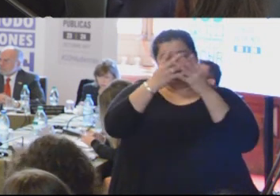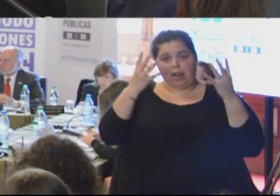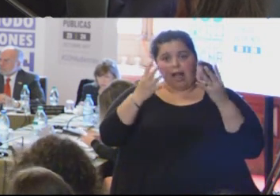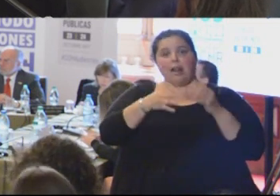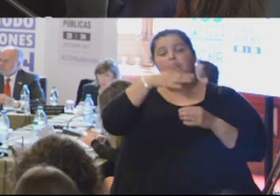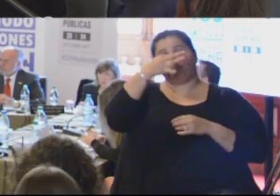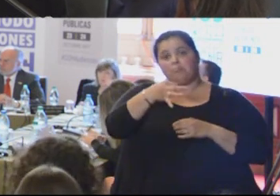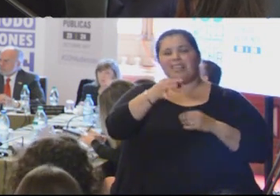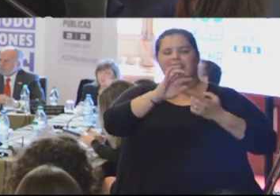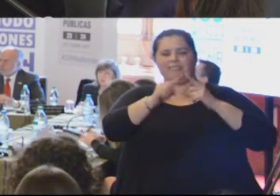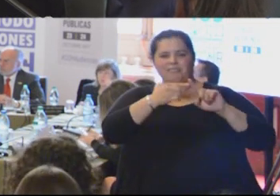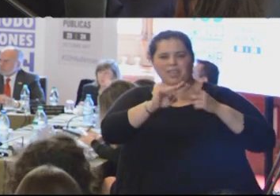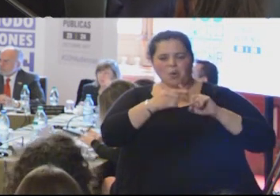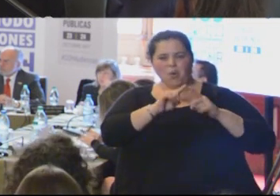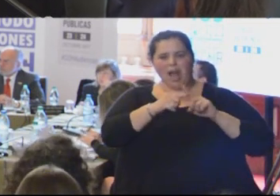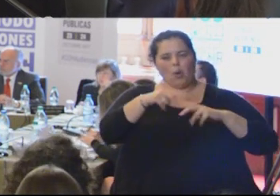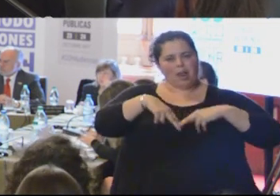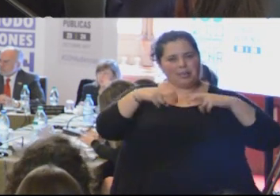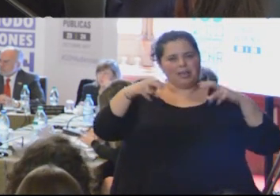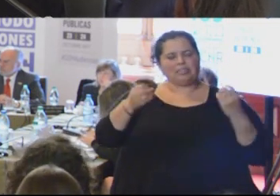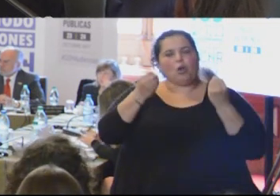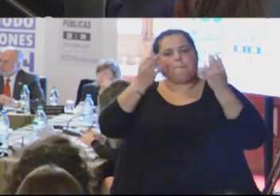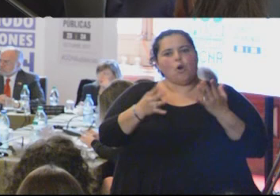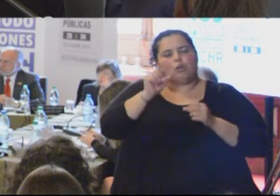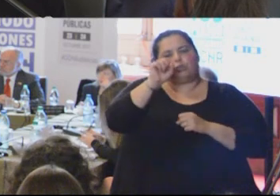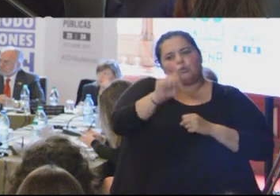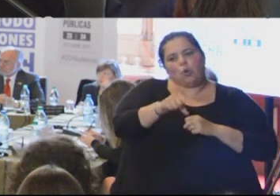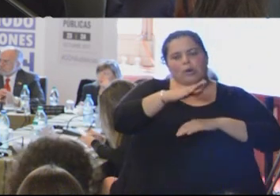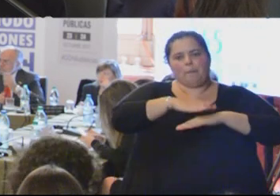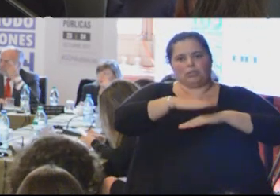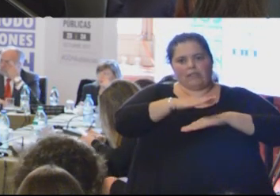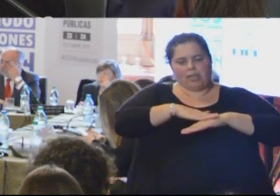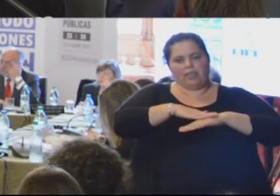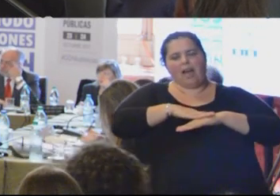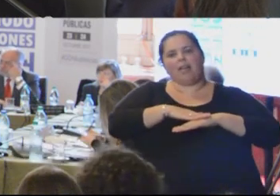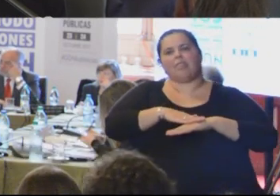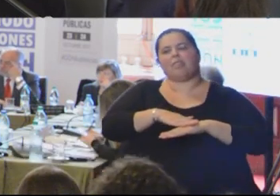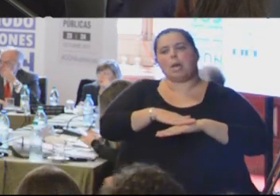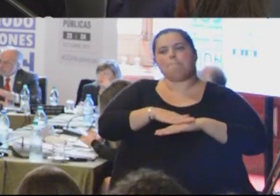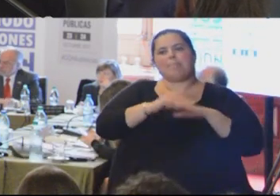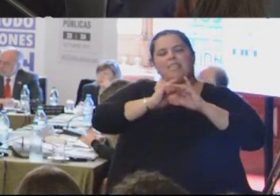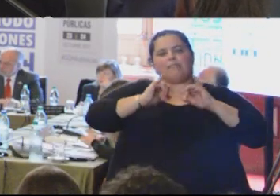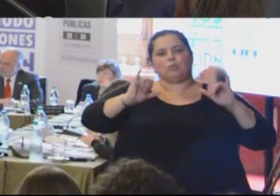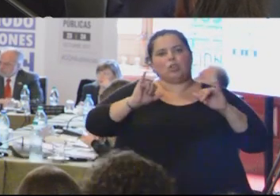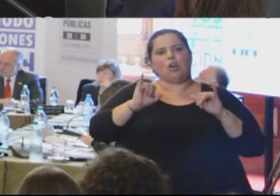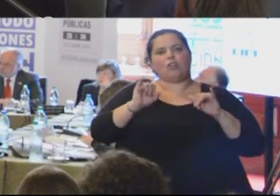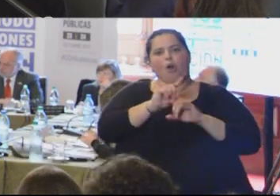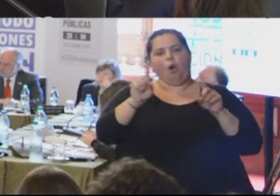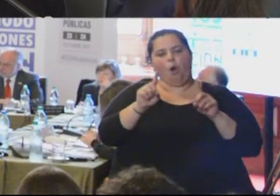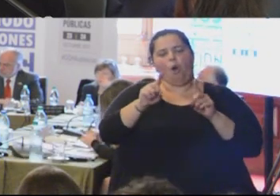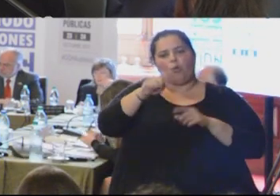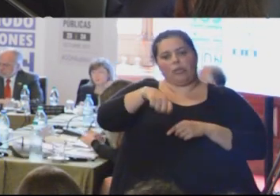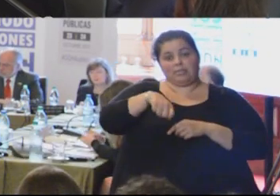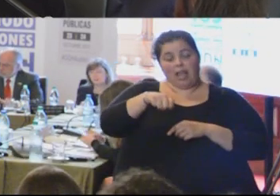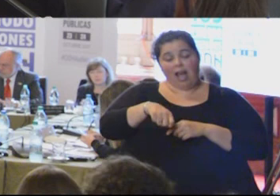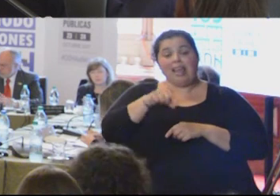la investigación que lamentaba precisamente por su responsable del tema del máximo de ejecuciones extra-judiciales tomé la decisión